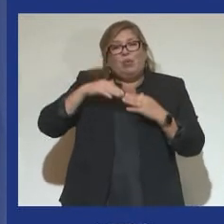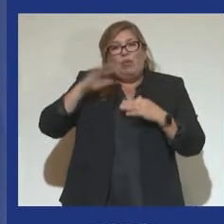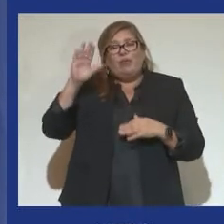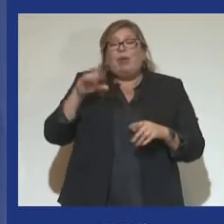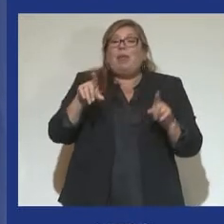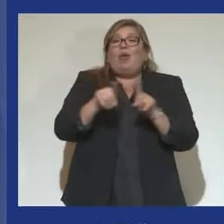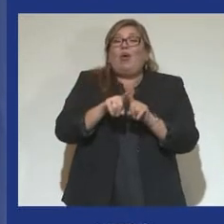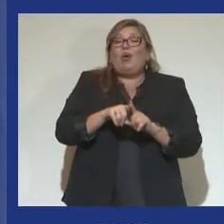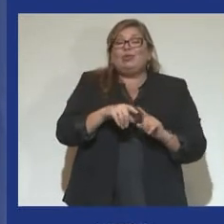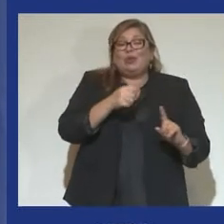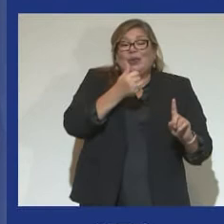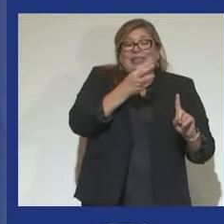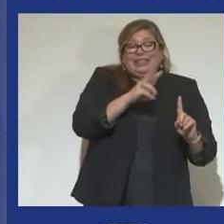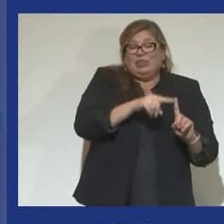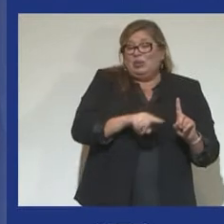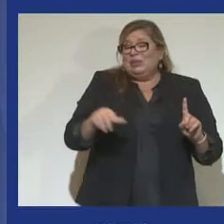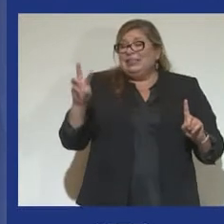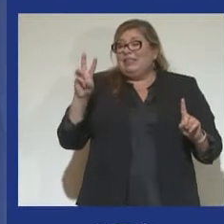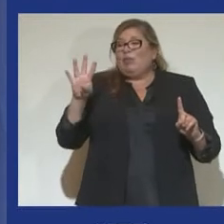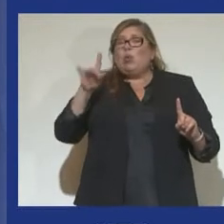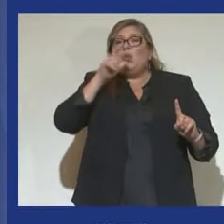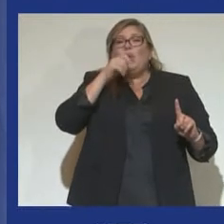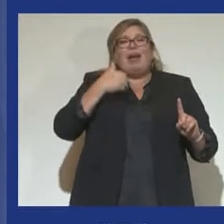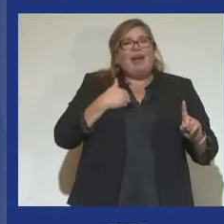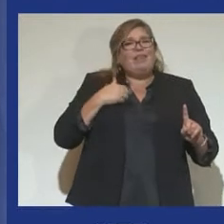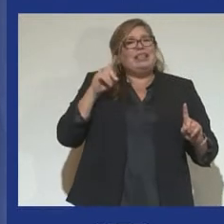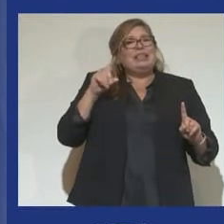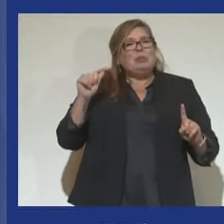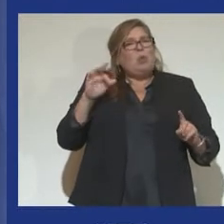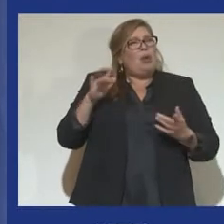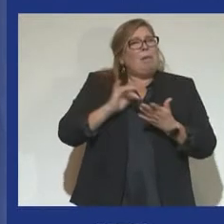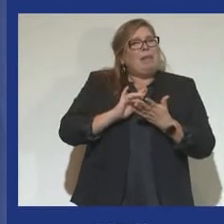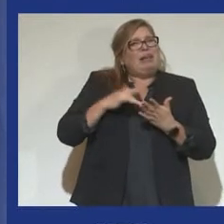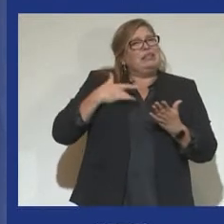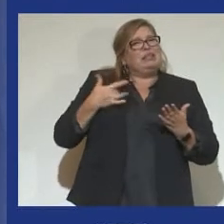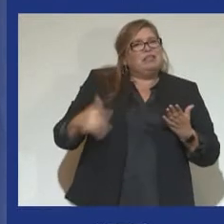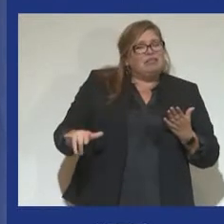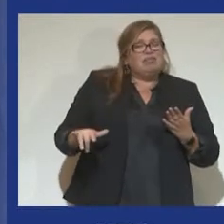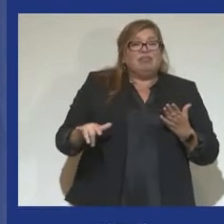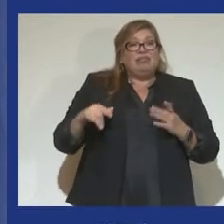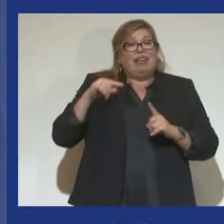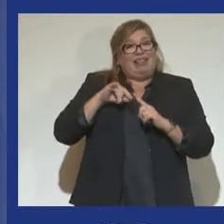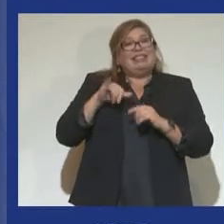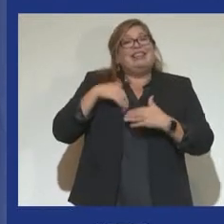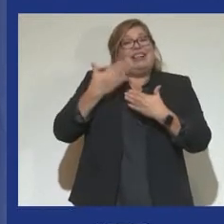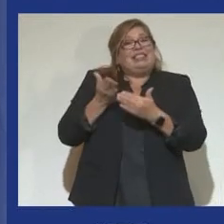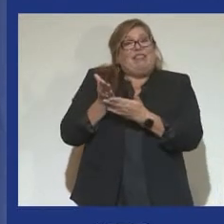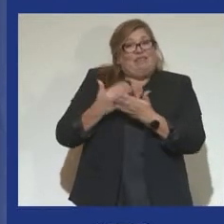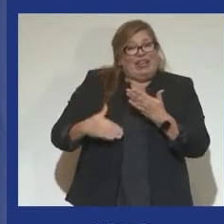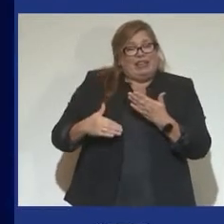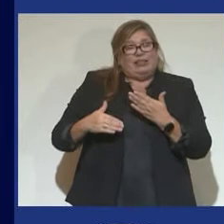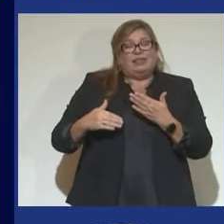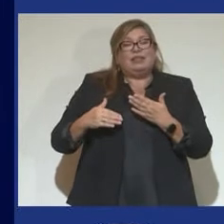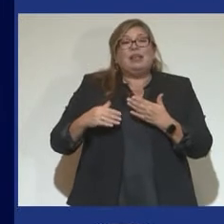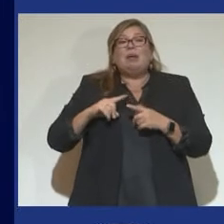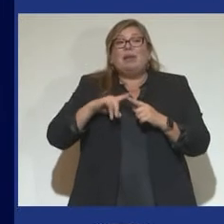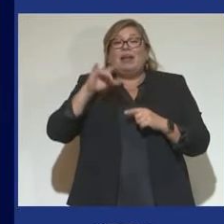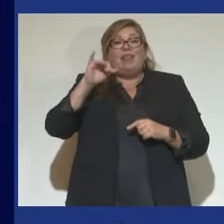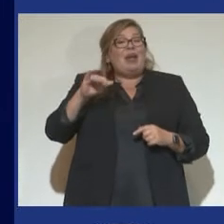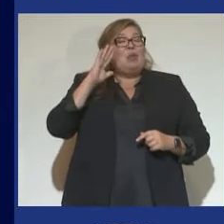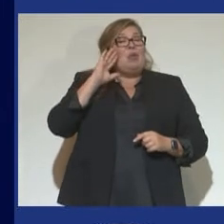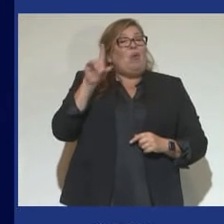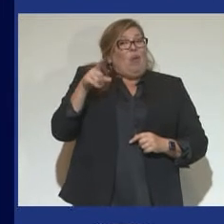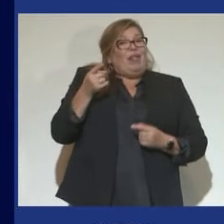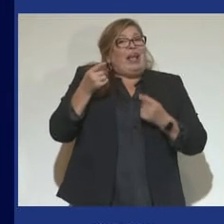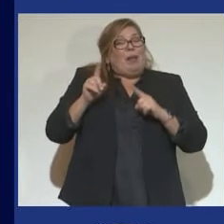también de 16 a 64 con condiciones médicas o que están bajo incapacidad pero esta fase tiene